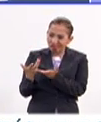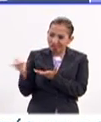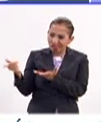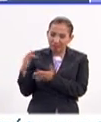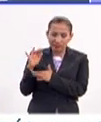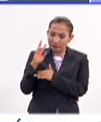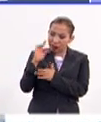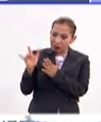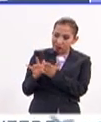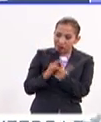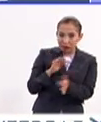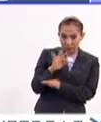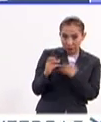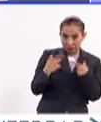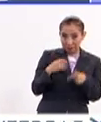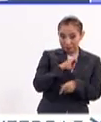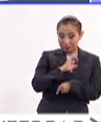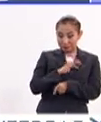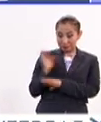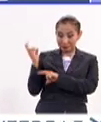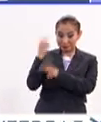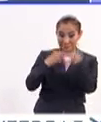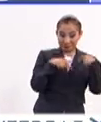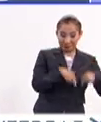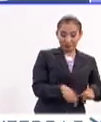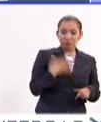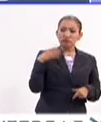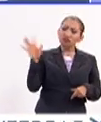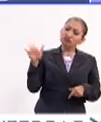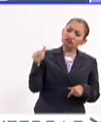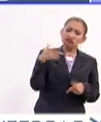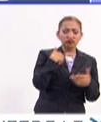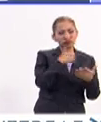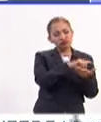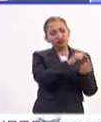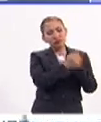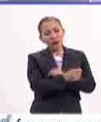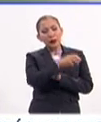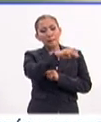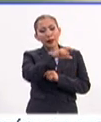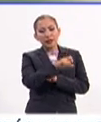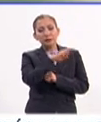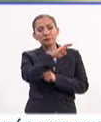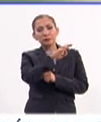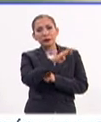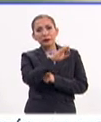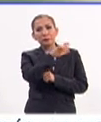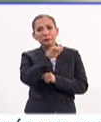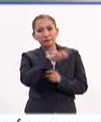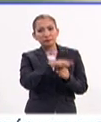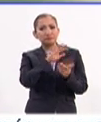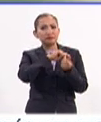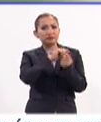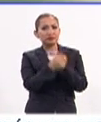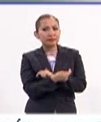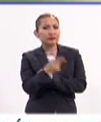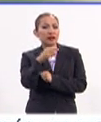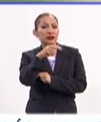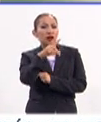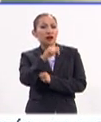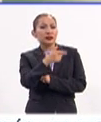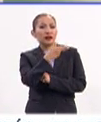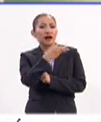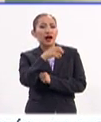todos los republicanos españoles comenzó a decir, pues vamos a traducir a Max Weber, vamos a traducir a